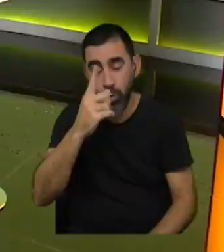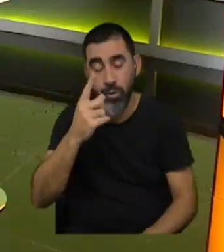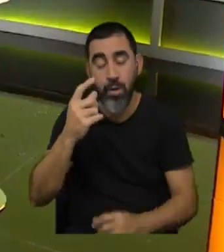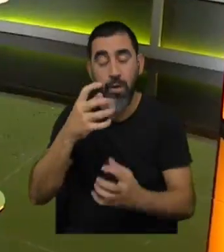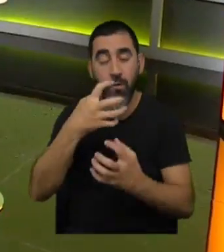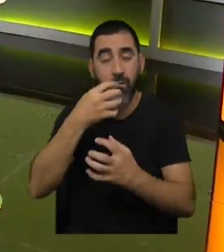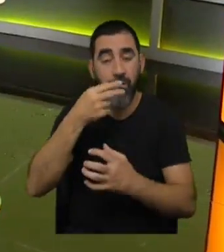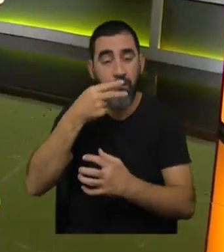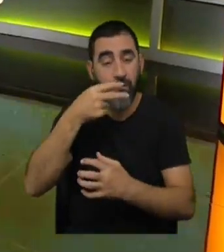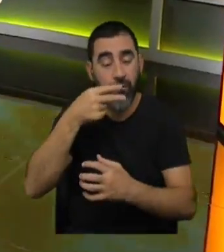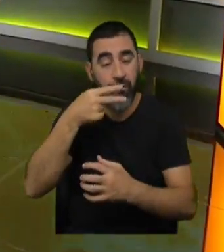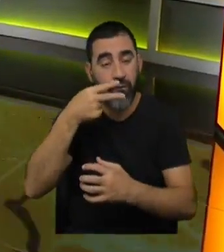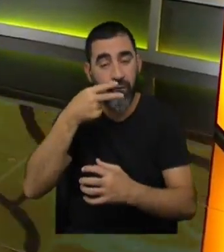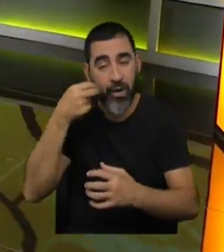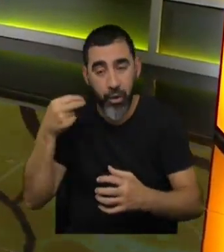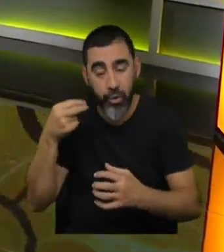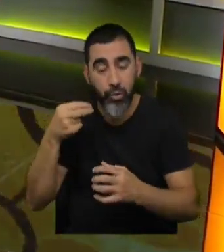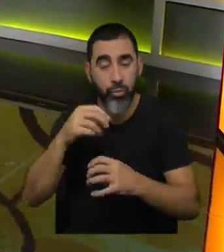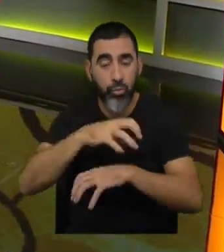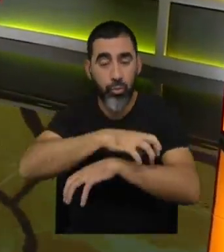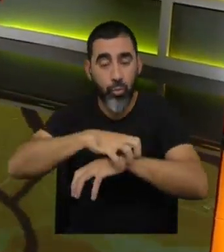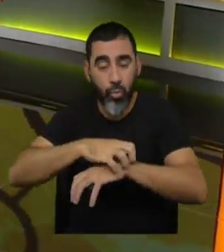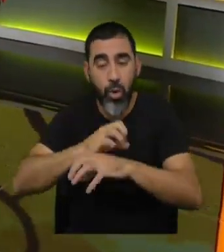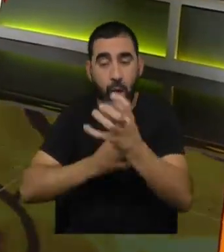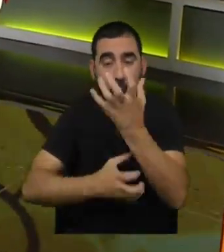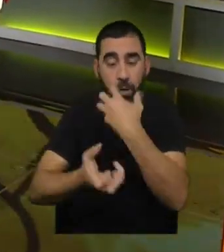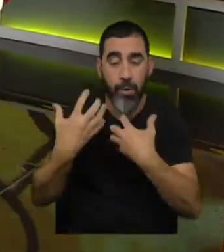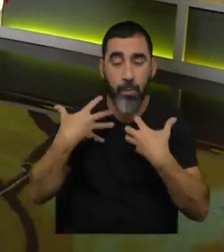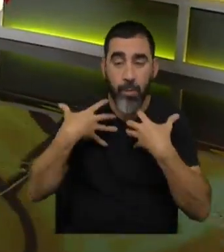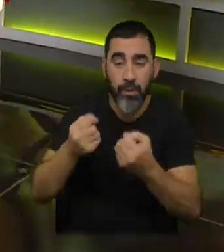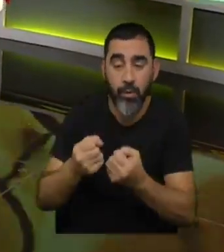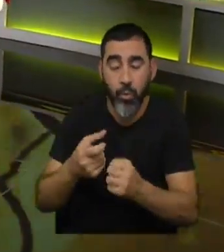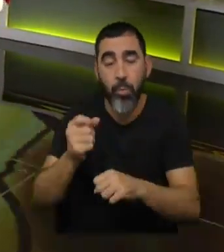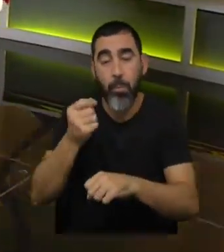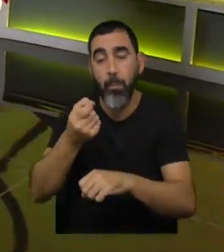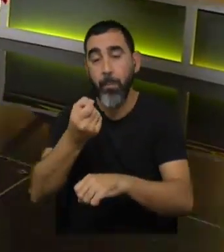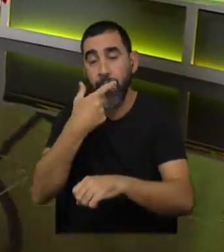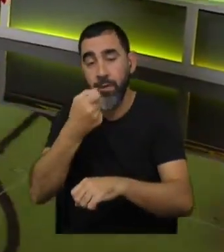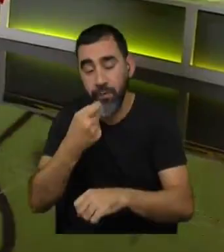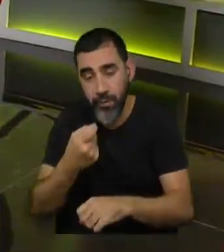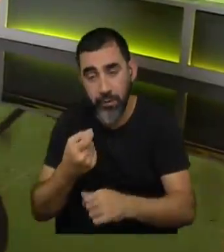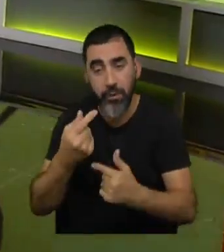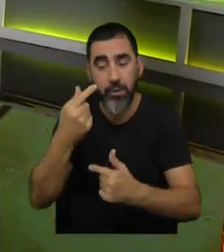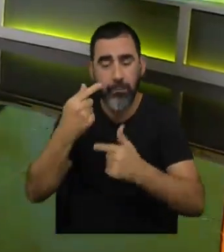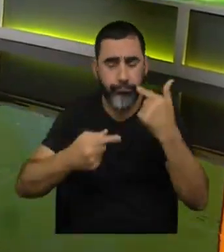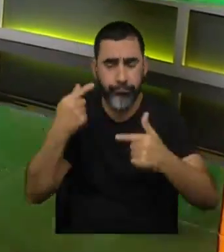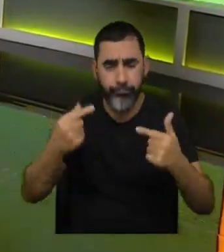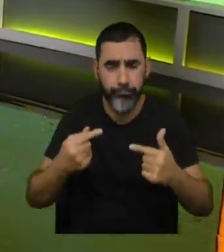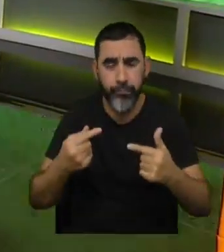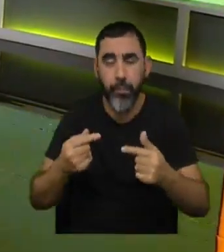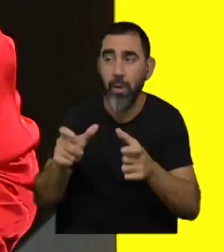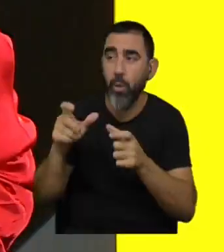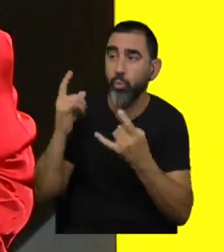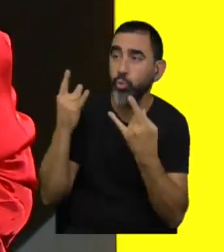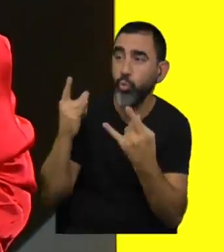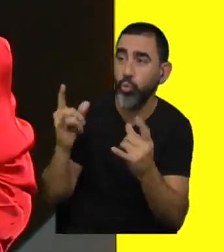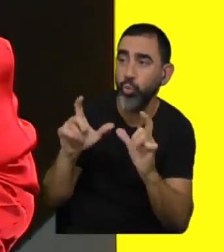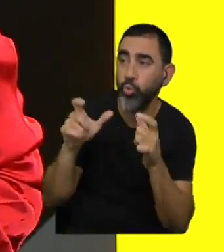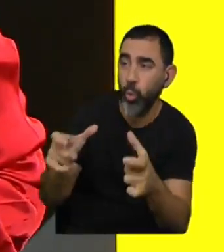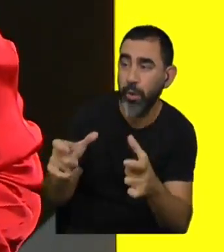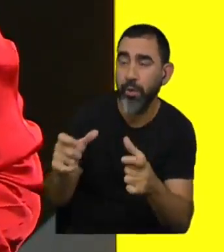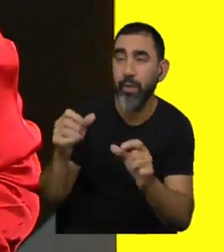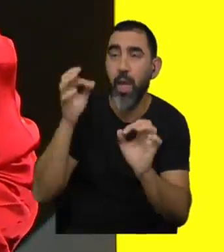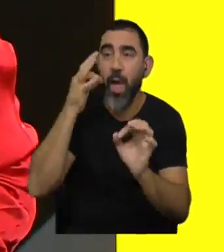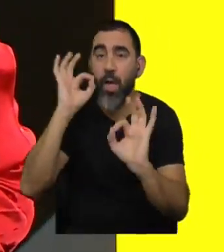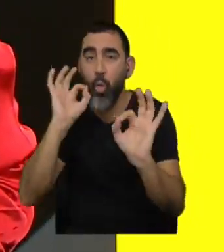felinos, productos de animales que se usan para la salud, para la medicina, como afrodisíaco, como amuleto de la suerte, bueno, como